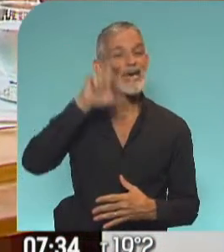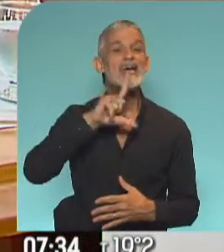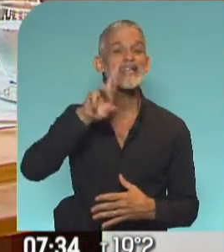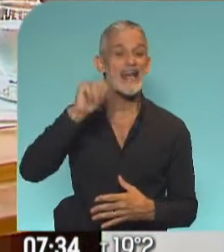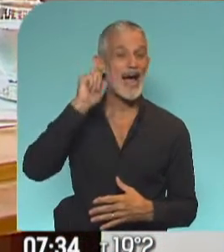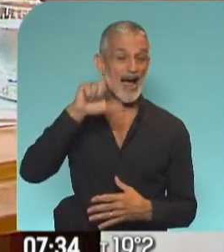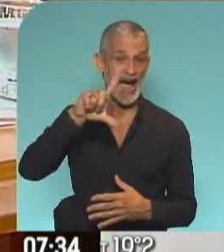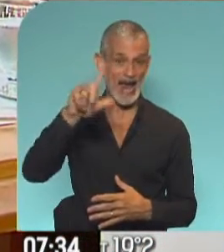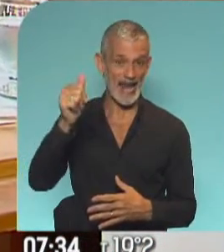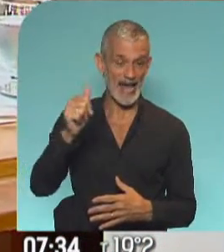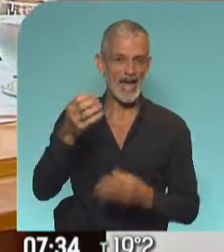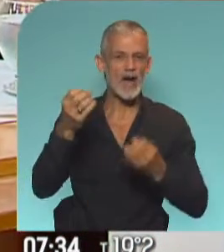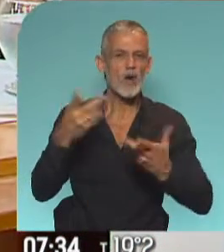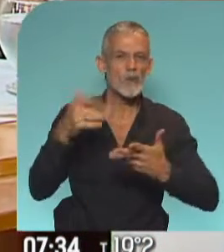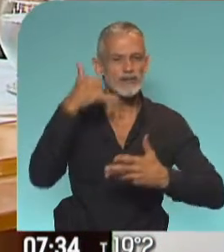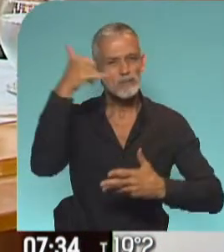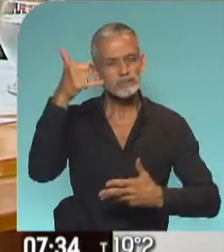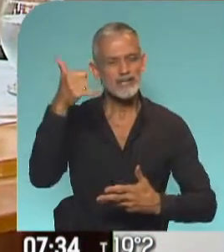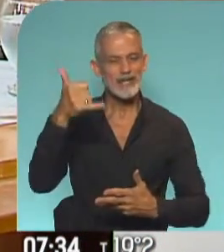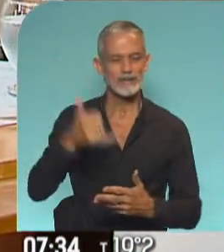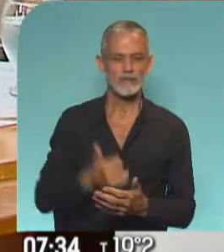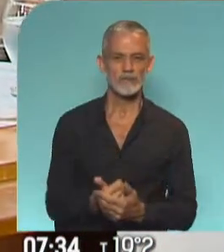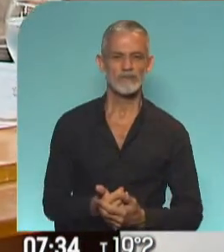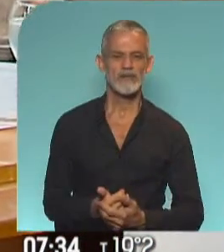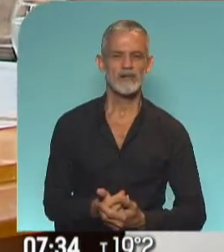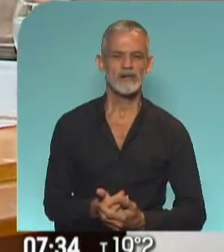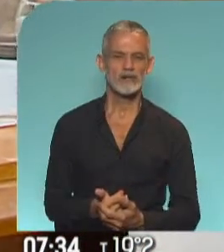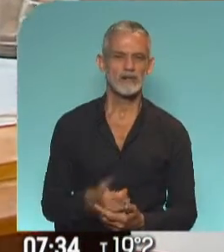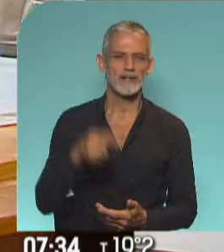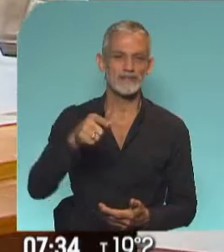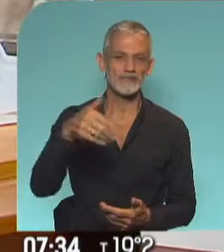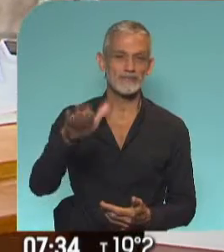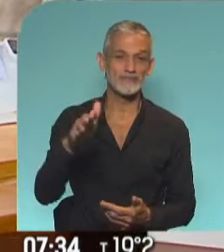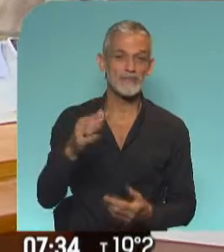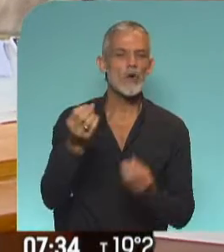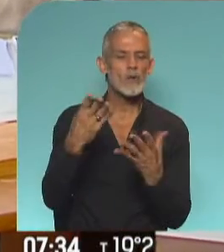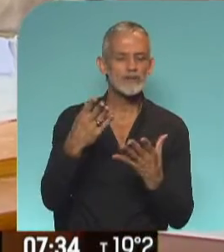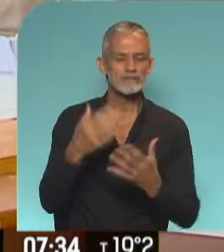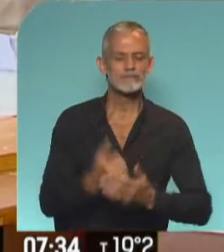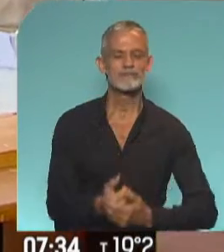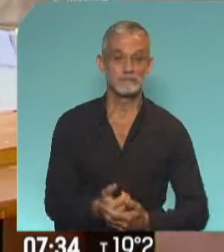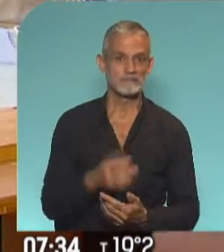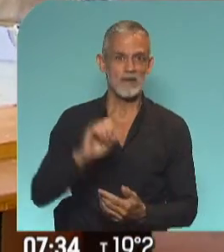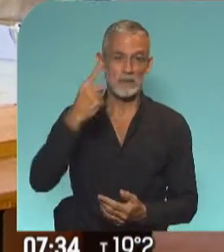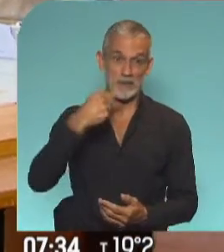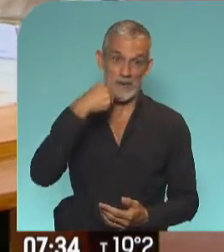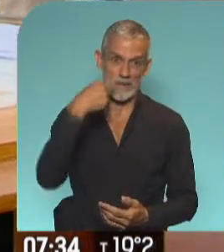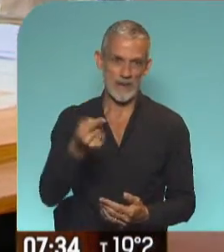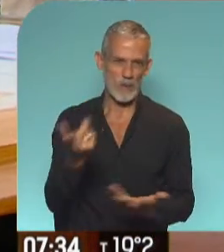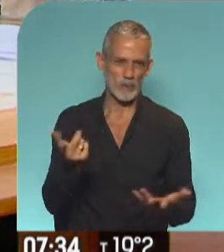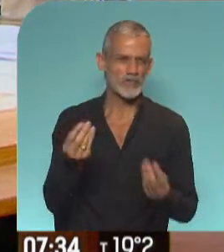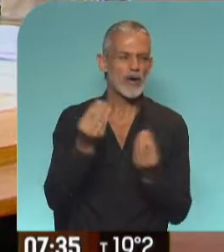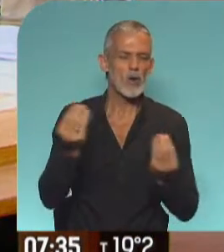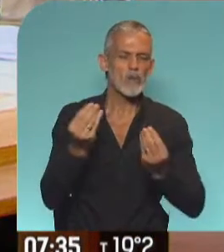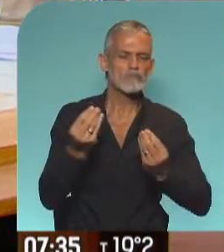mismo saludando esta mañana. Gracias por estos minutos, ¿cómo le va? Hola, buen día, ¿cómo están? Buen día. Bueno, la primera pregunta, ¿cuál es